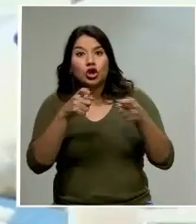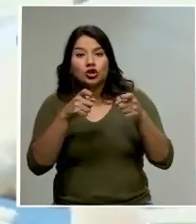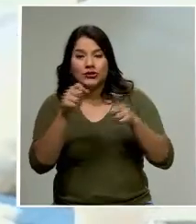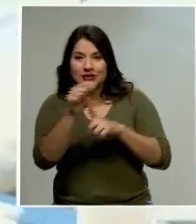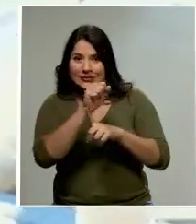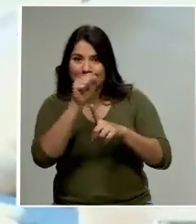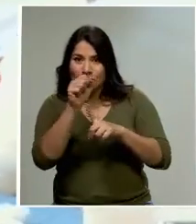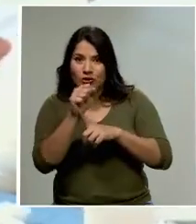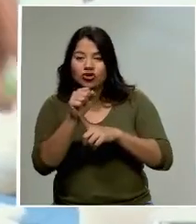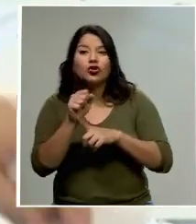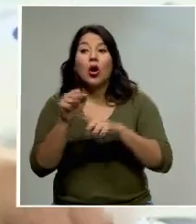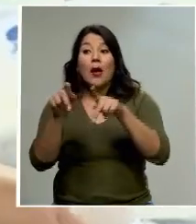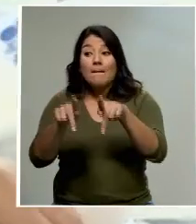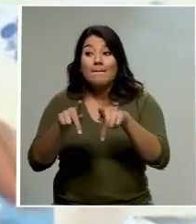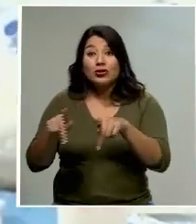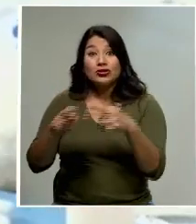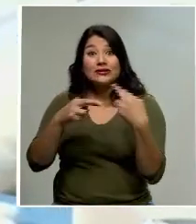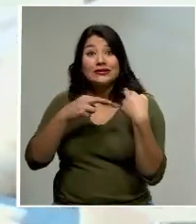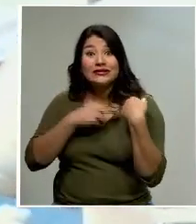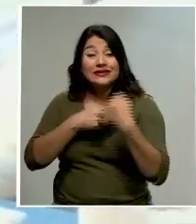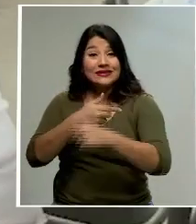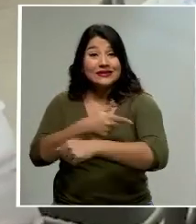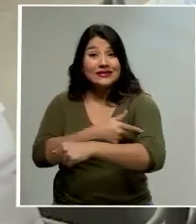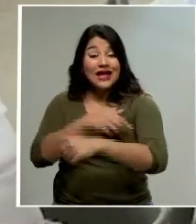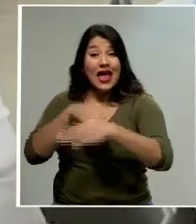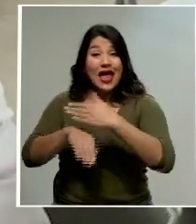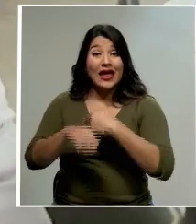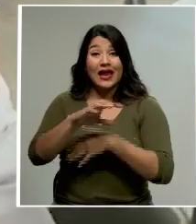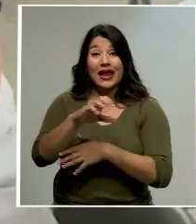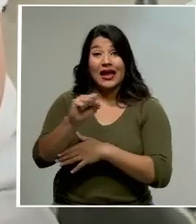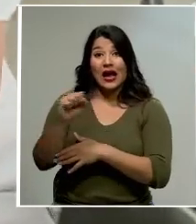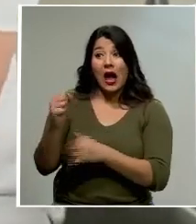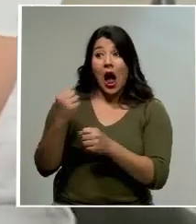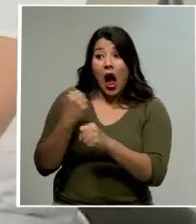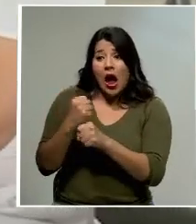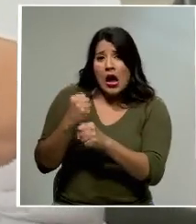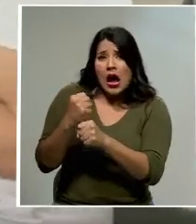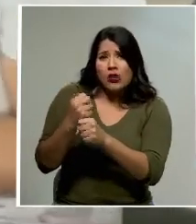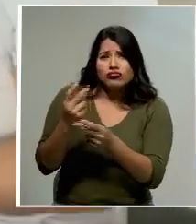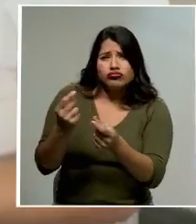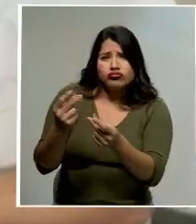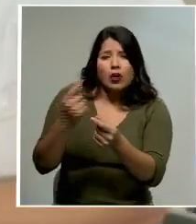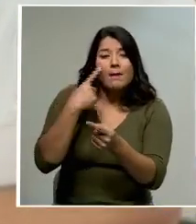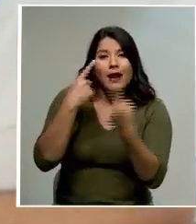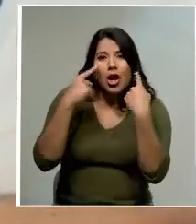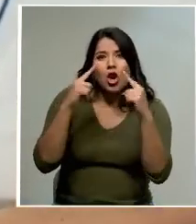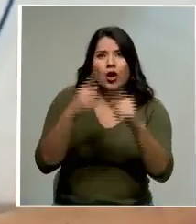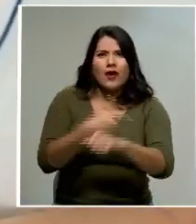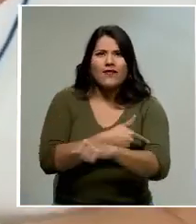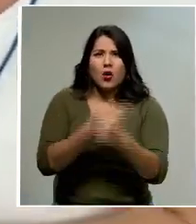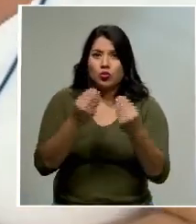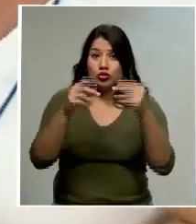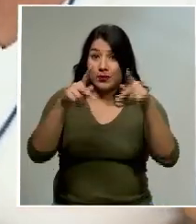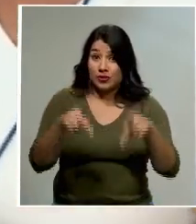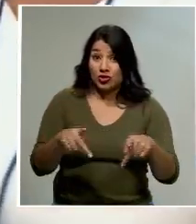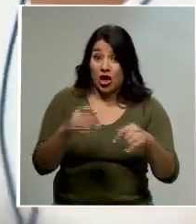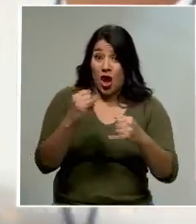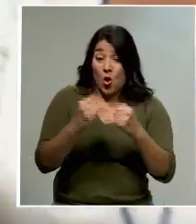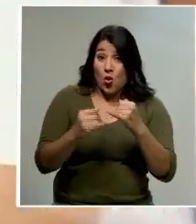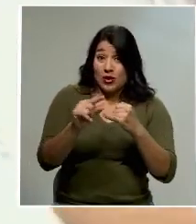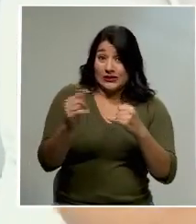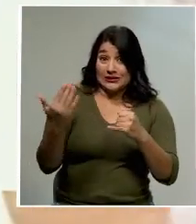los equipos vacunadores de la Caja del Seguro Social corren para llegar a la mayor cantidad de personas. En la última semana